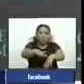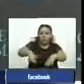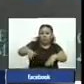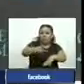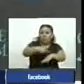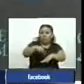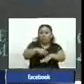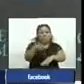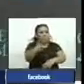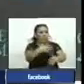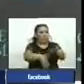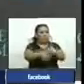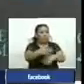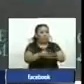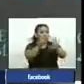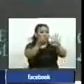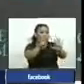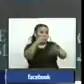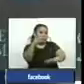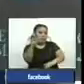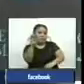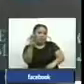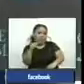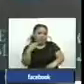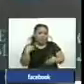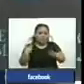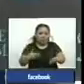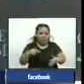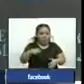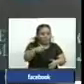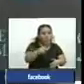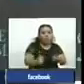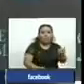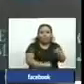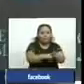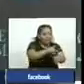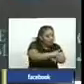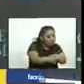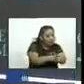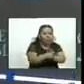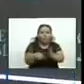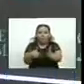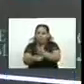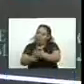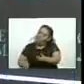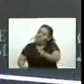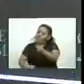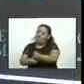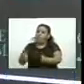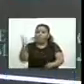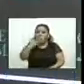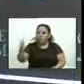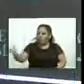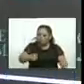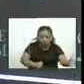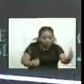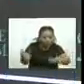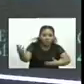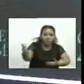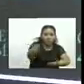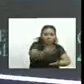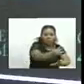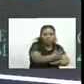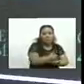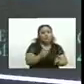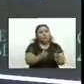solo en playas, son más de 60 kilómetros, que hemos acompañado a diputados, a alcaldías, a otras instituciones. De ahí tenemos